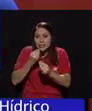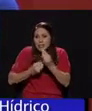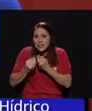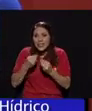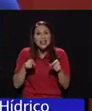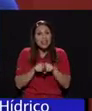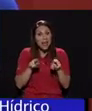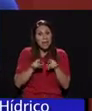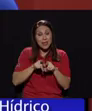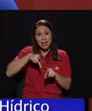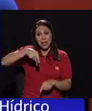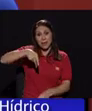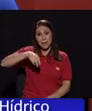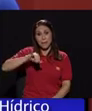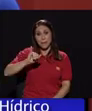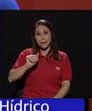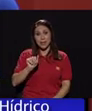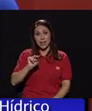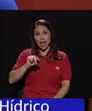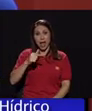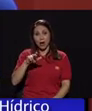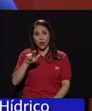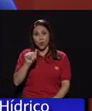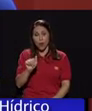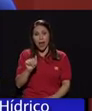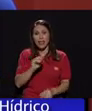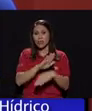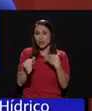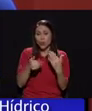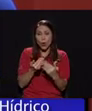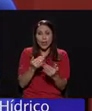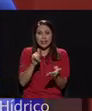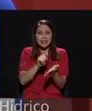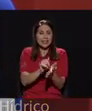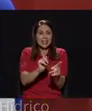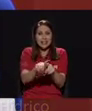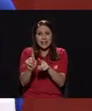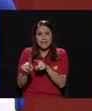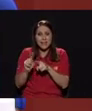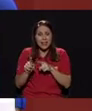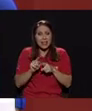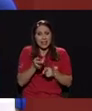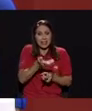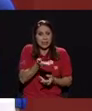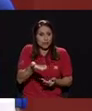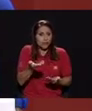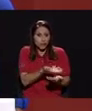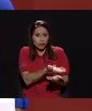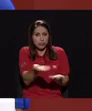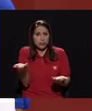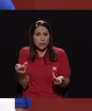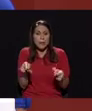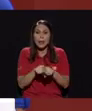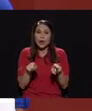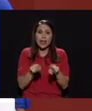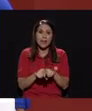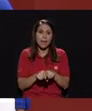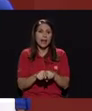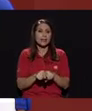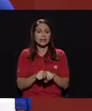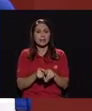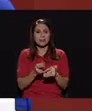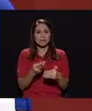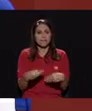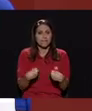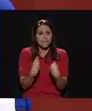también, piangua, todas estas especies que se dan en estas zonas, pero que además le dan sustento a